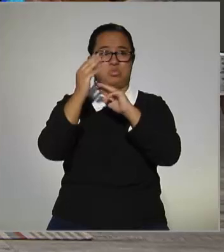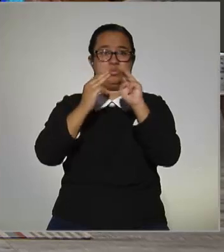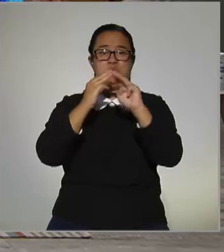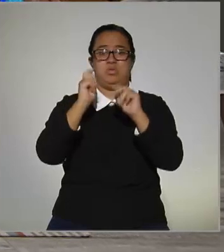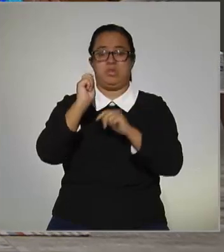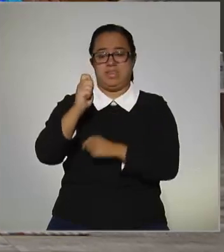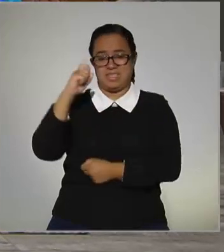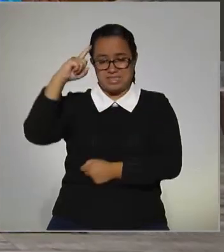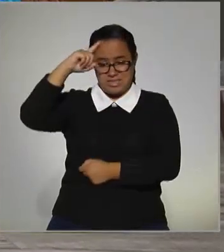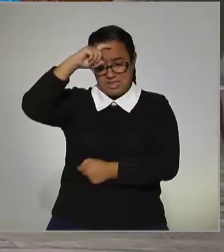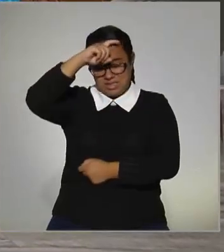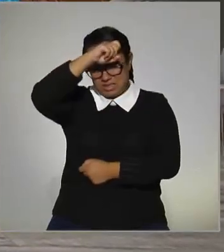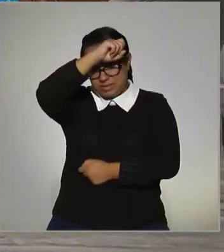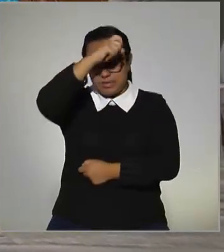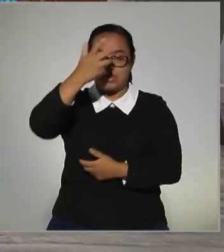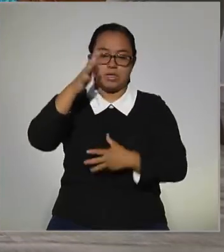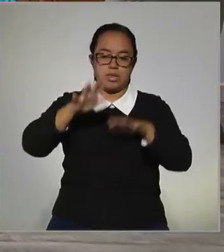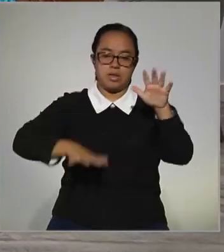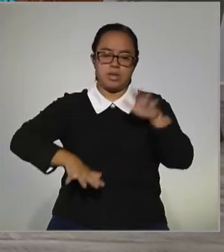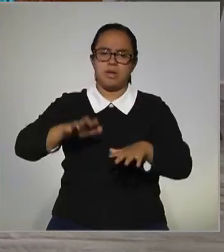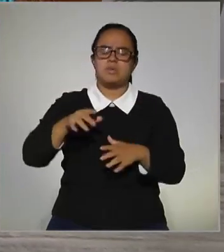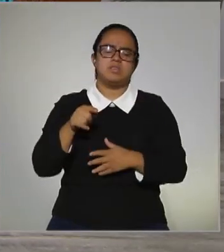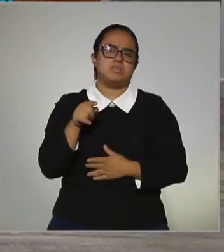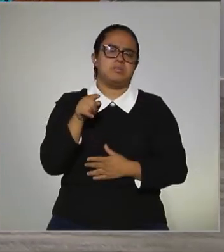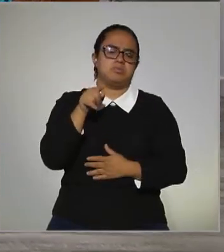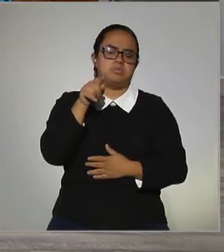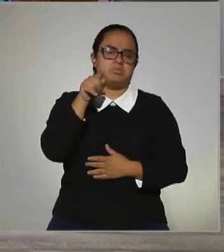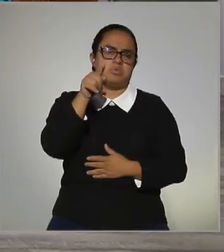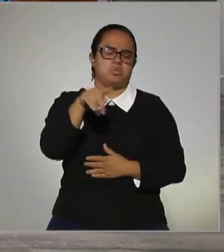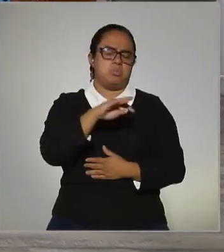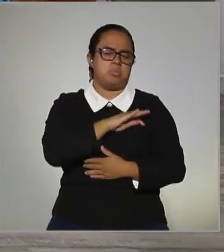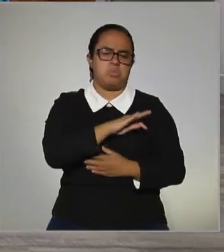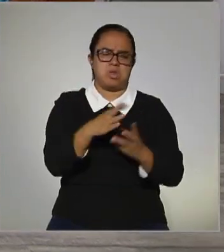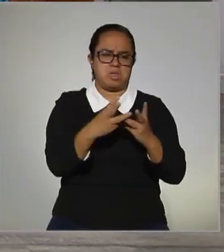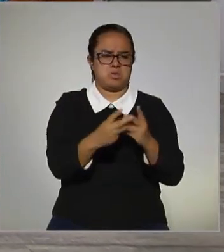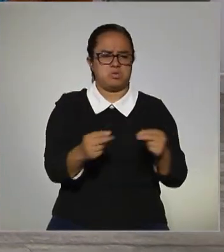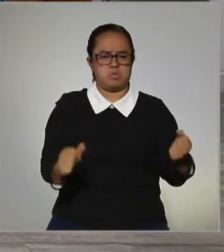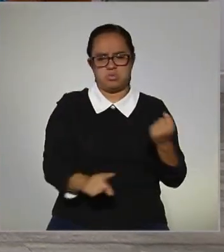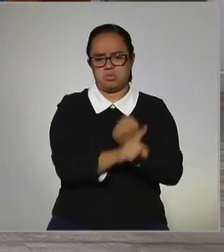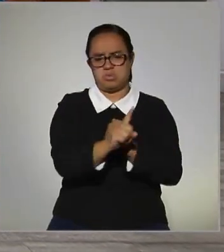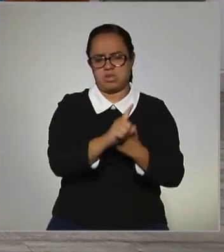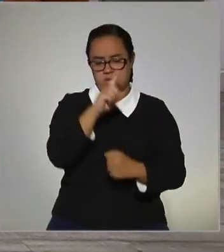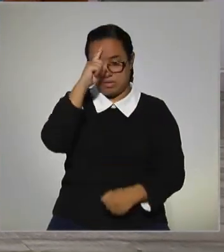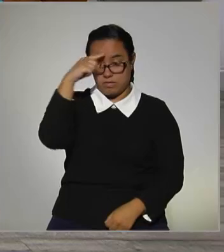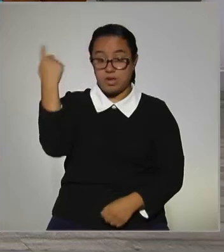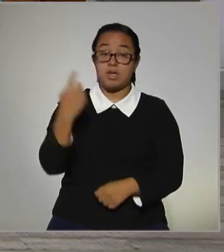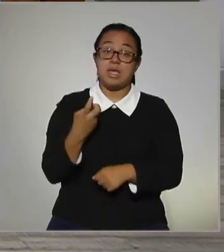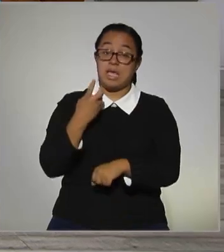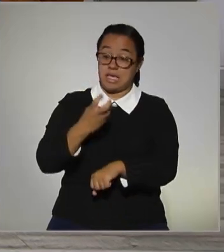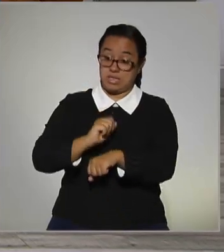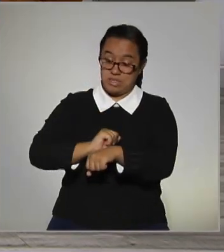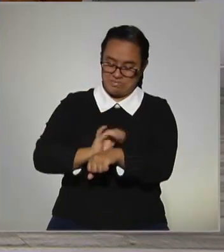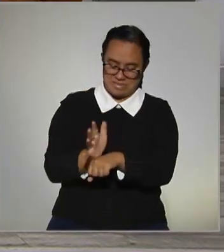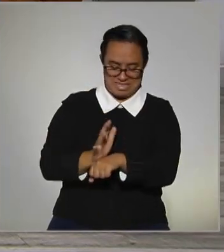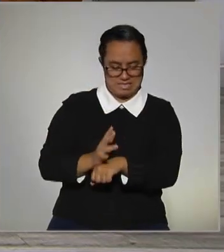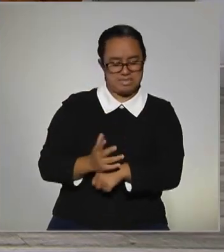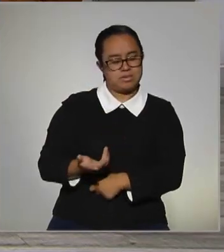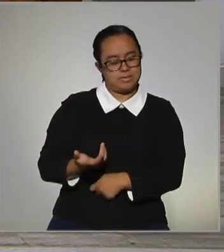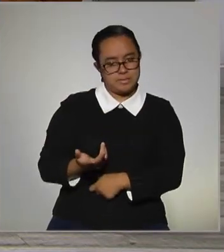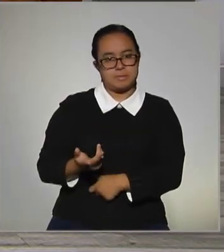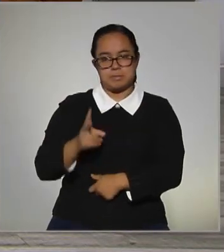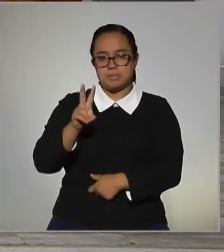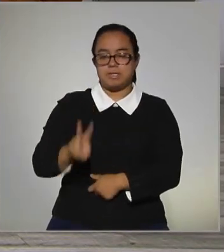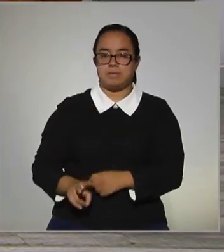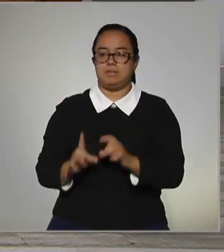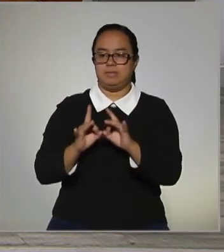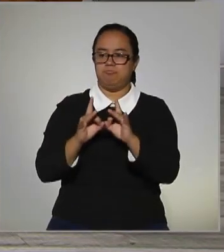a veces nosotros tenemos en la palma de la mano la solución a muchos problemas. La pandemia nos enseñó que había que valorar muchas